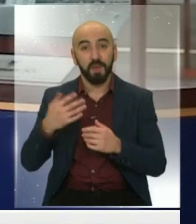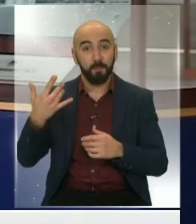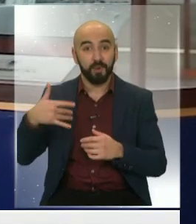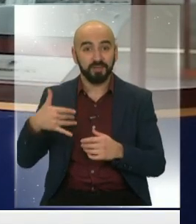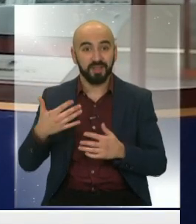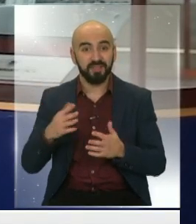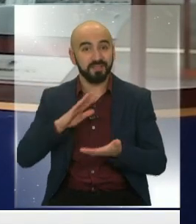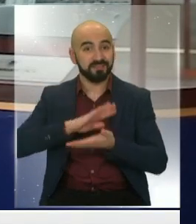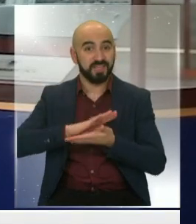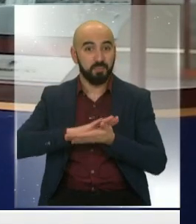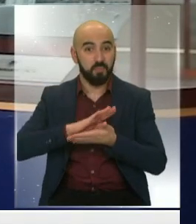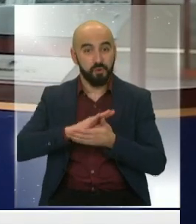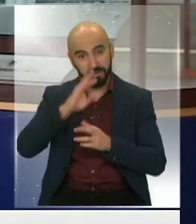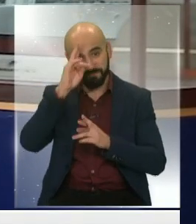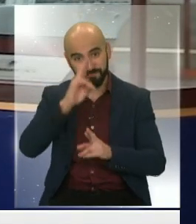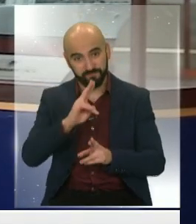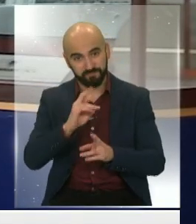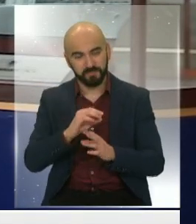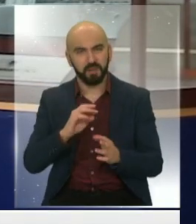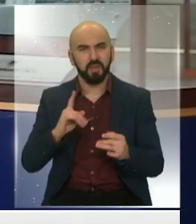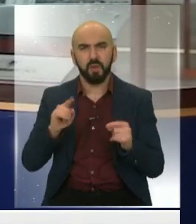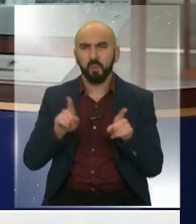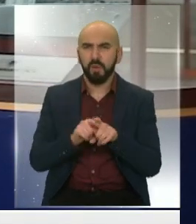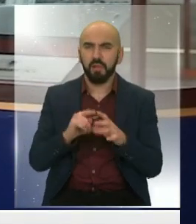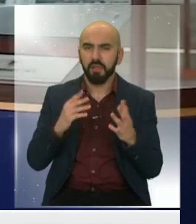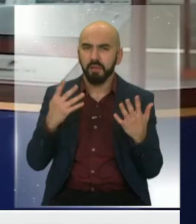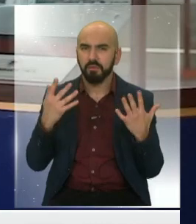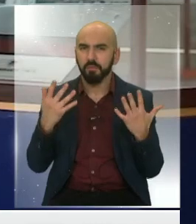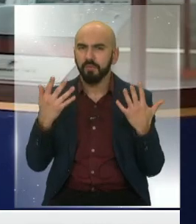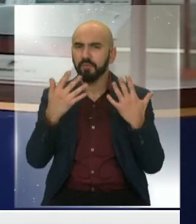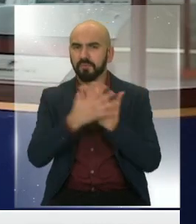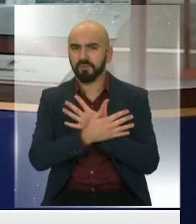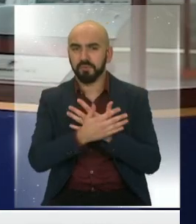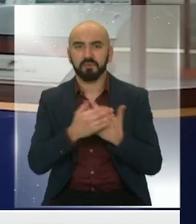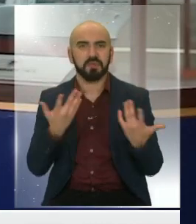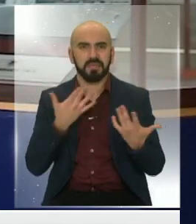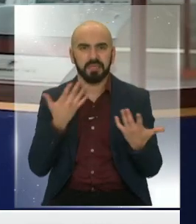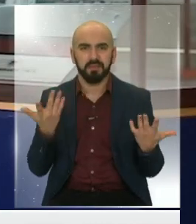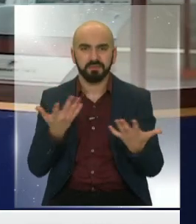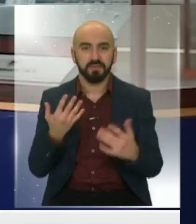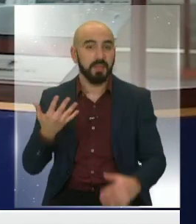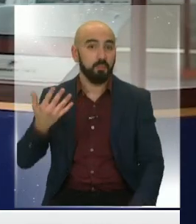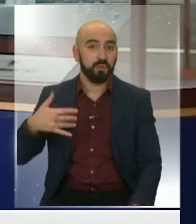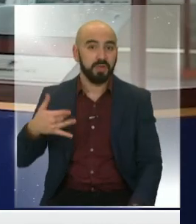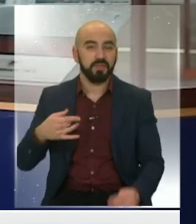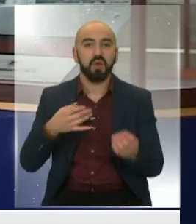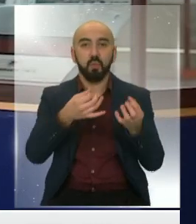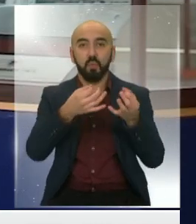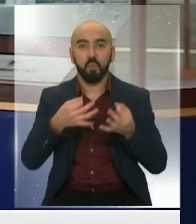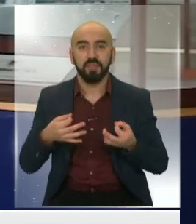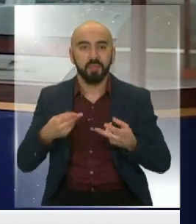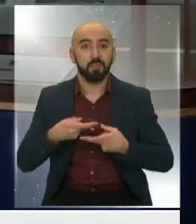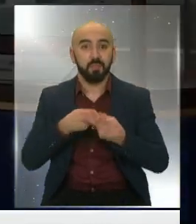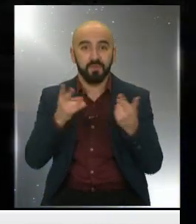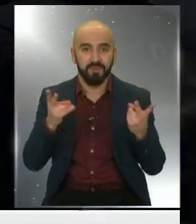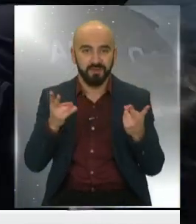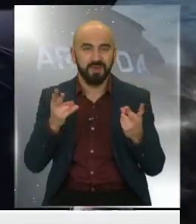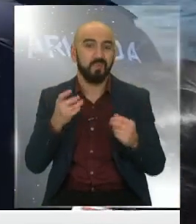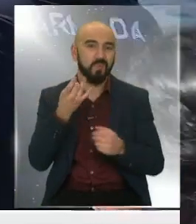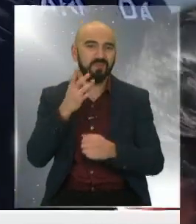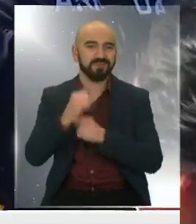mayo se fueran confundiendo con la importancia que también tiene la cuenta pública que hace el presidente de la Nación una vez al